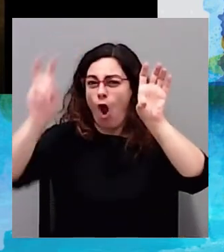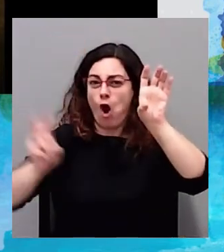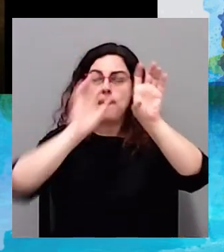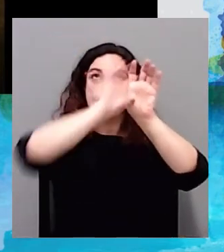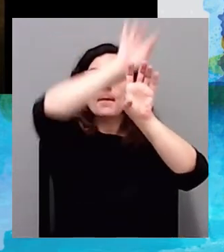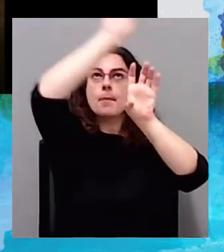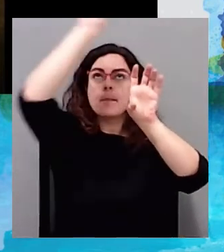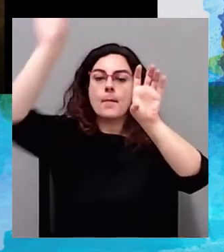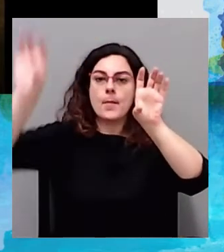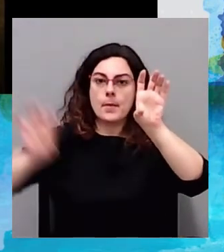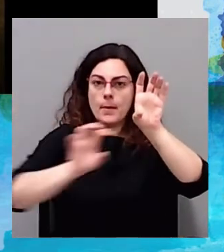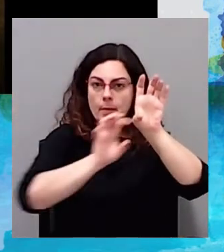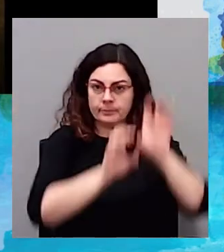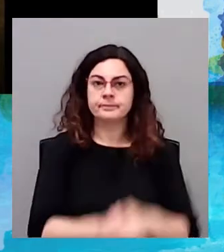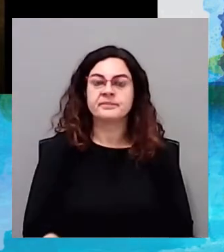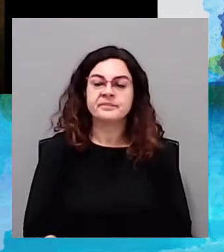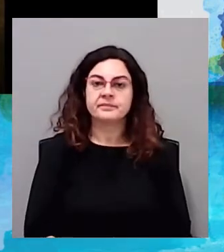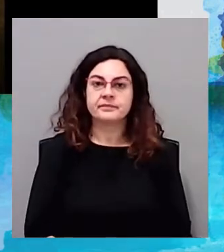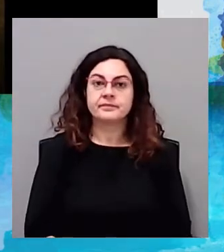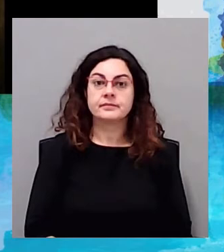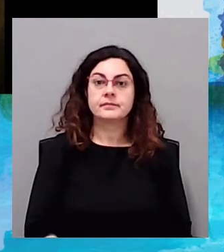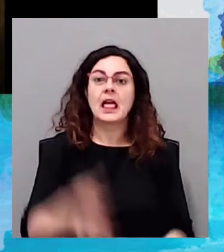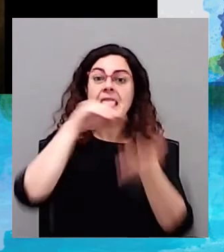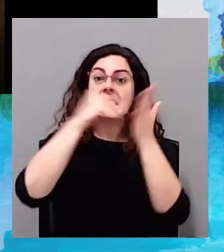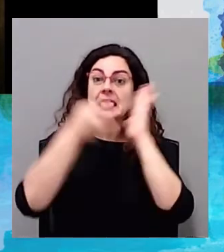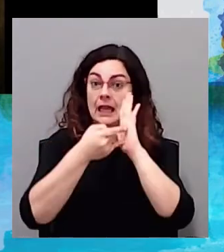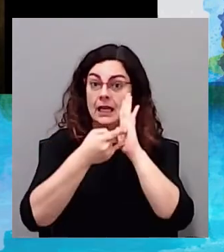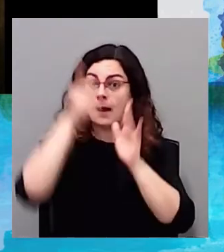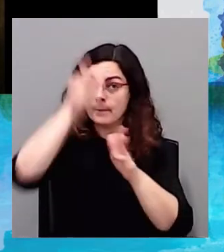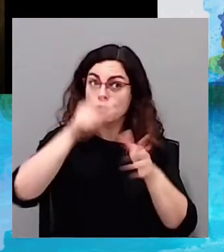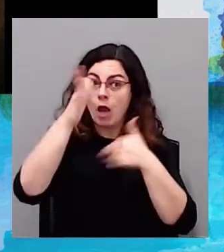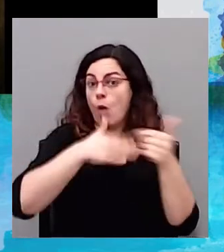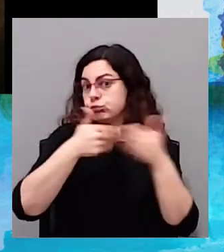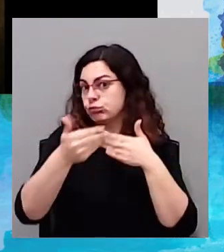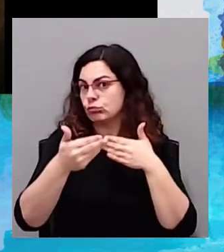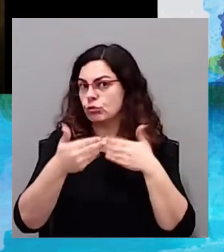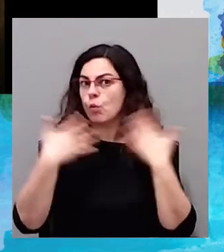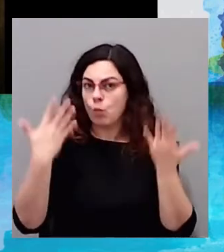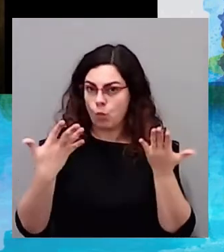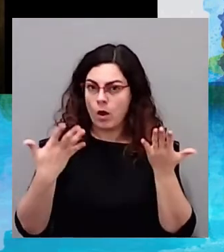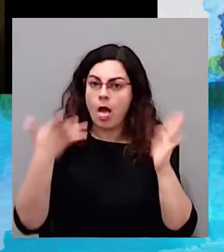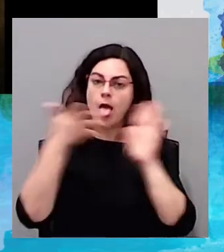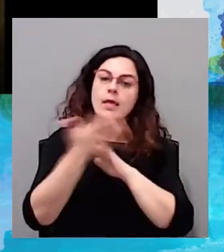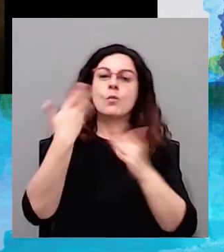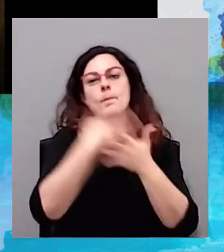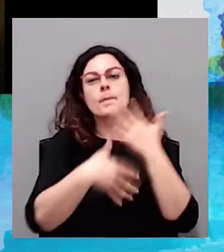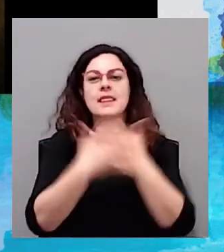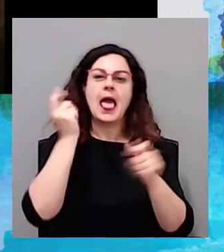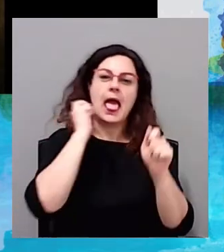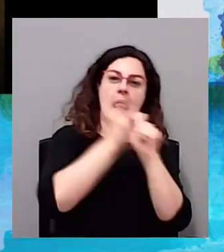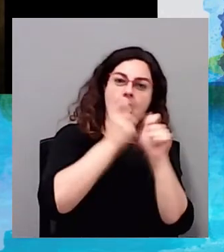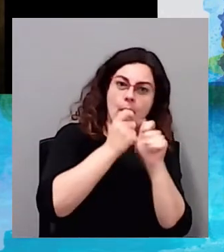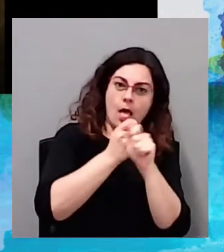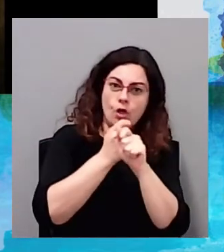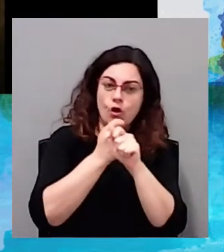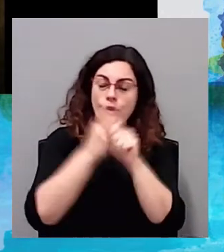paredes. La técnica que utilizó el artífice de esta pintura es la unión entre el grabado con herramientas en la pared